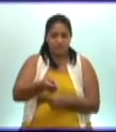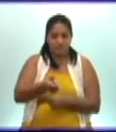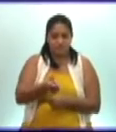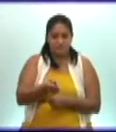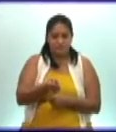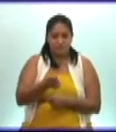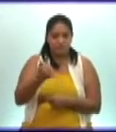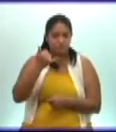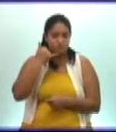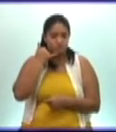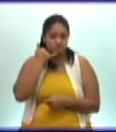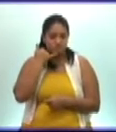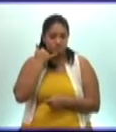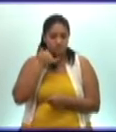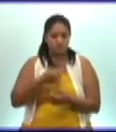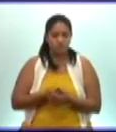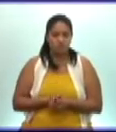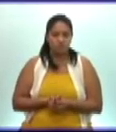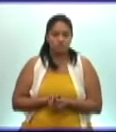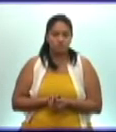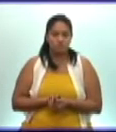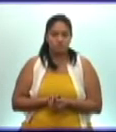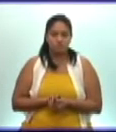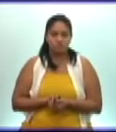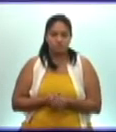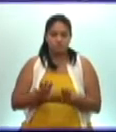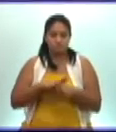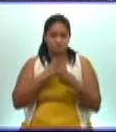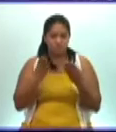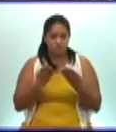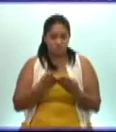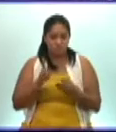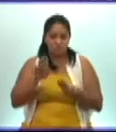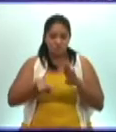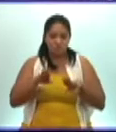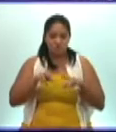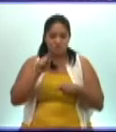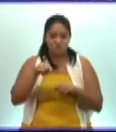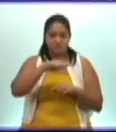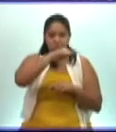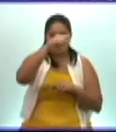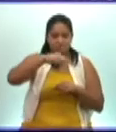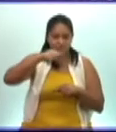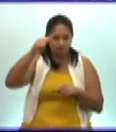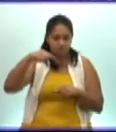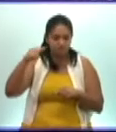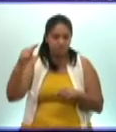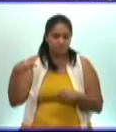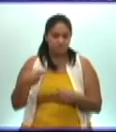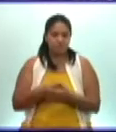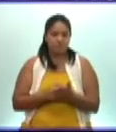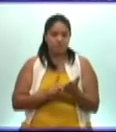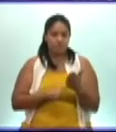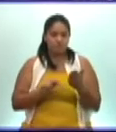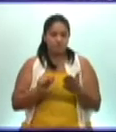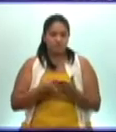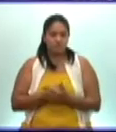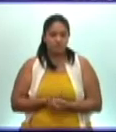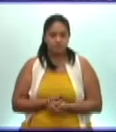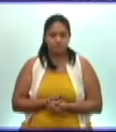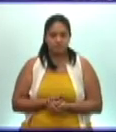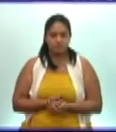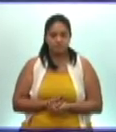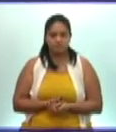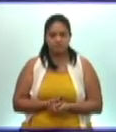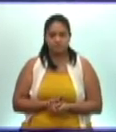microondas, incluso los rayos X del centro médico, todo depende de las ondas del espectro electromagnético. Las ondas